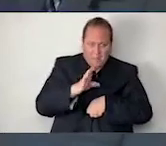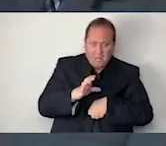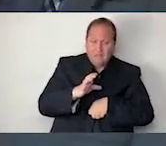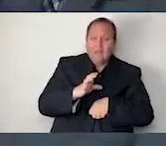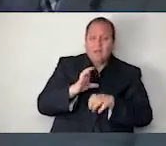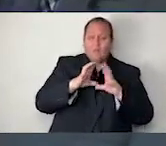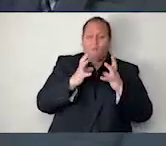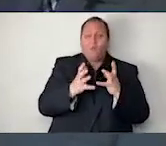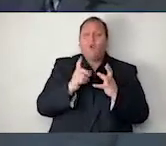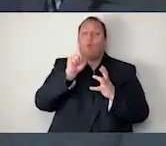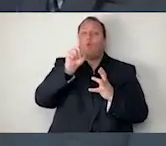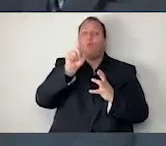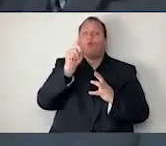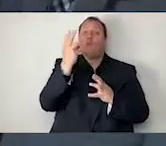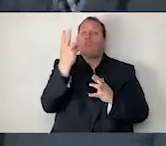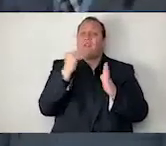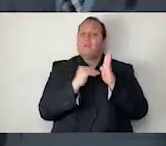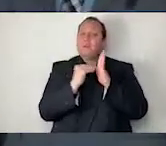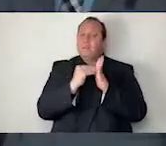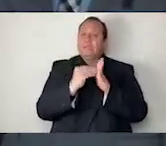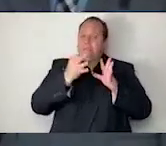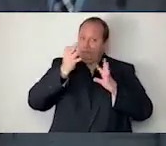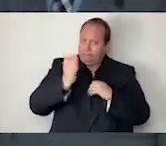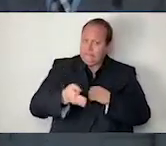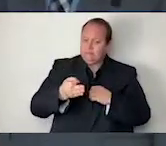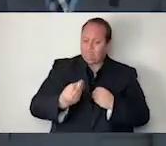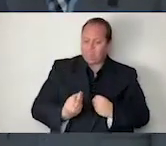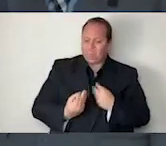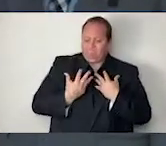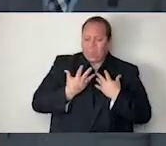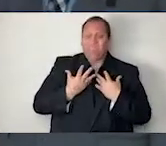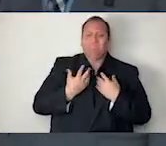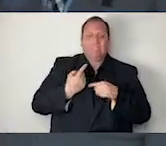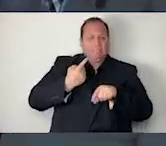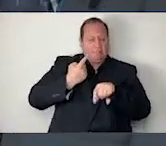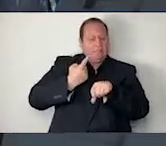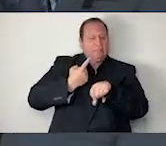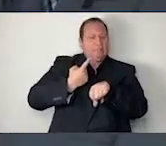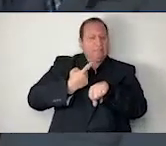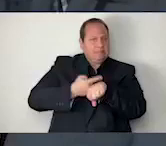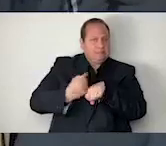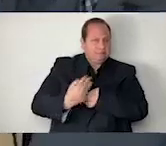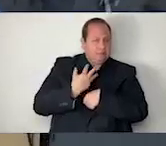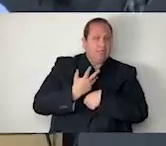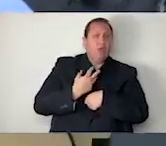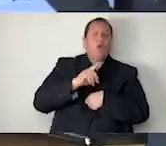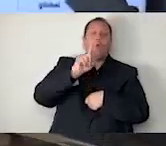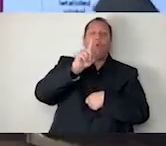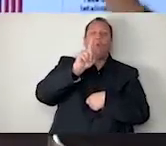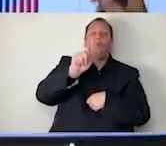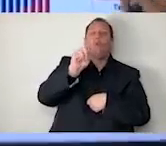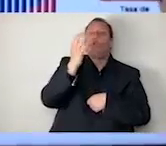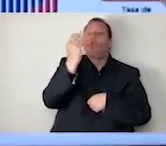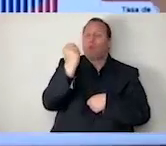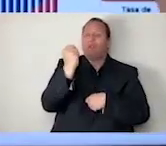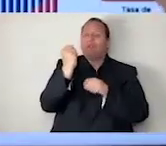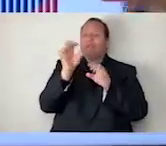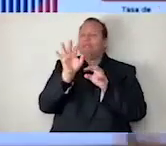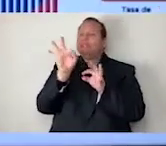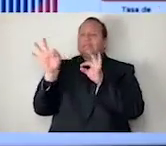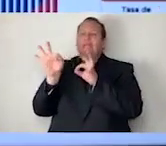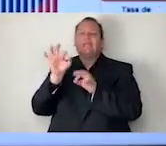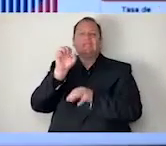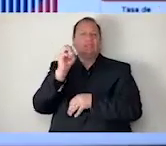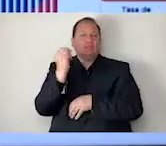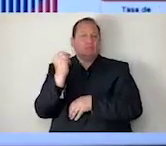particular en el mundo tenemos 1.3 millones de personas ya confirmadas con coronó virus de estos punto 9 que es